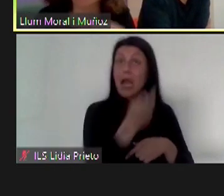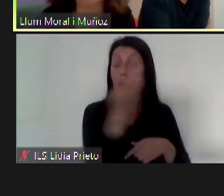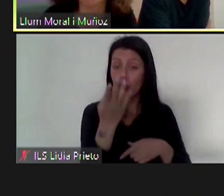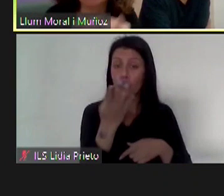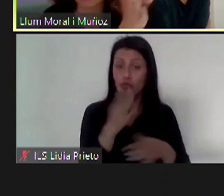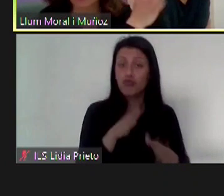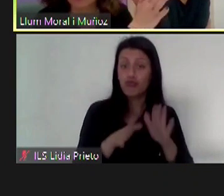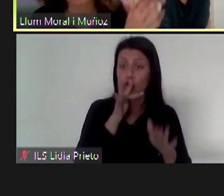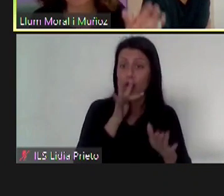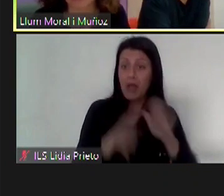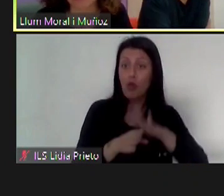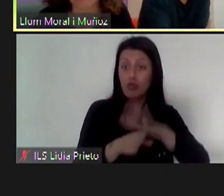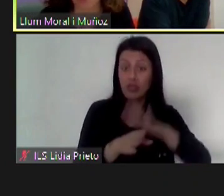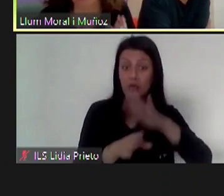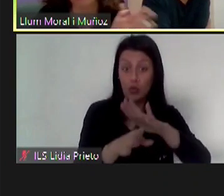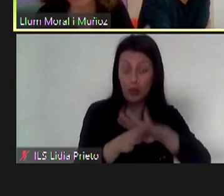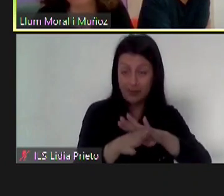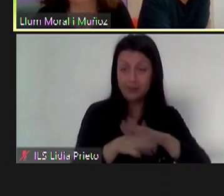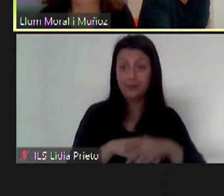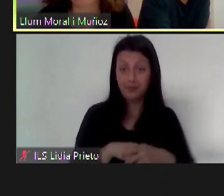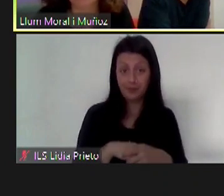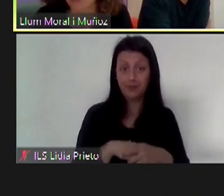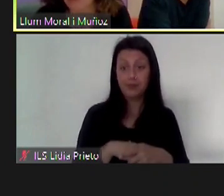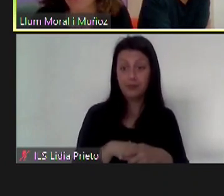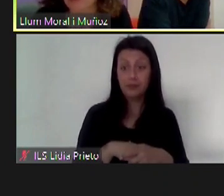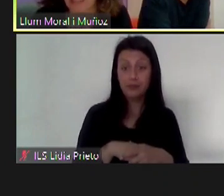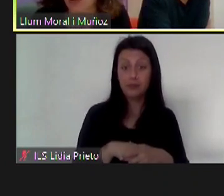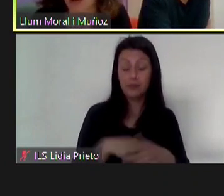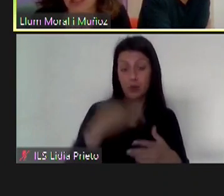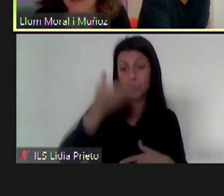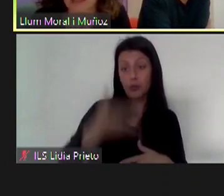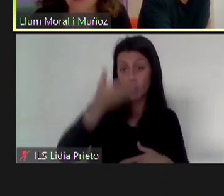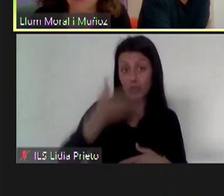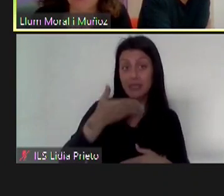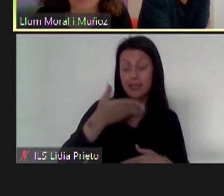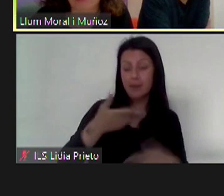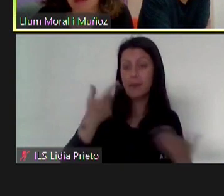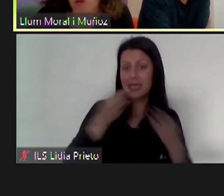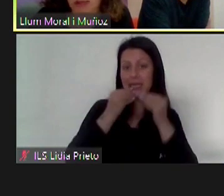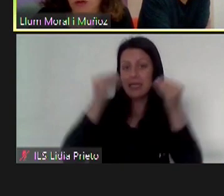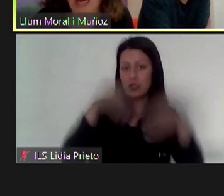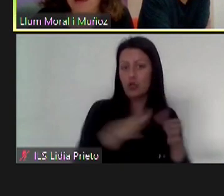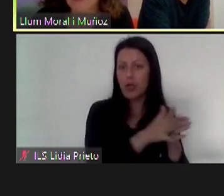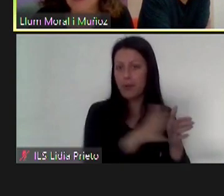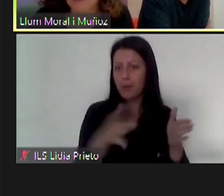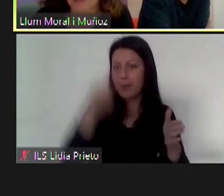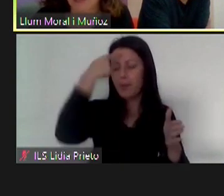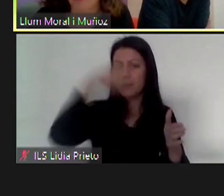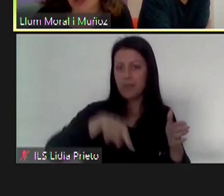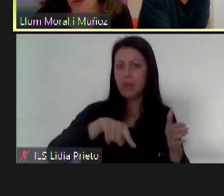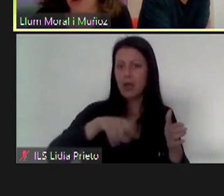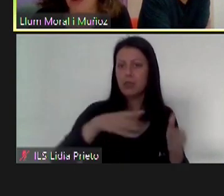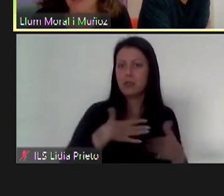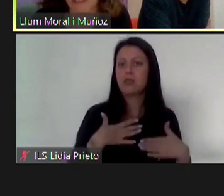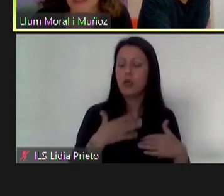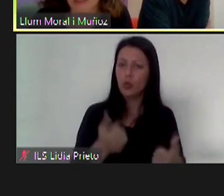una idea de cómo hemos tratado o cómo hemos atendido a la salud mental históricamente. A mí me gusta contar que,